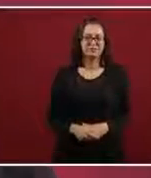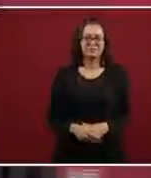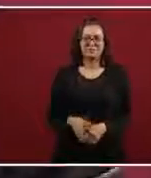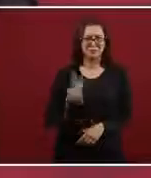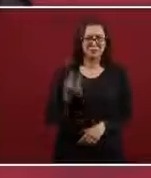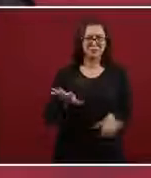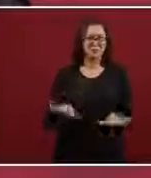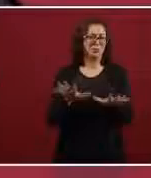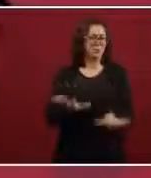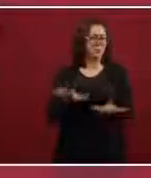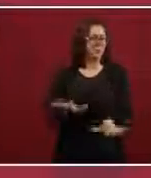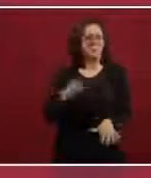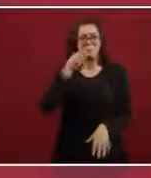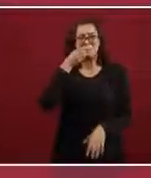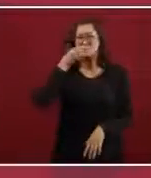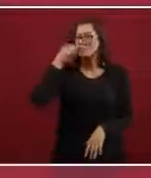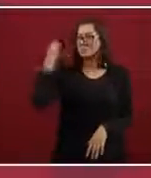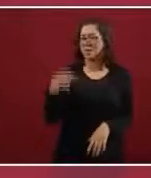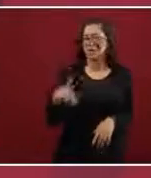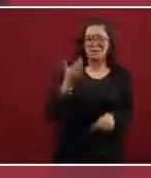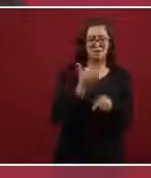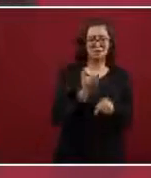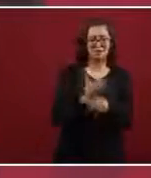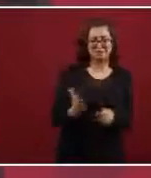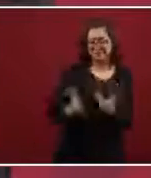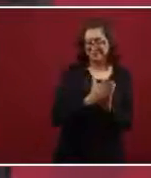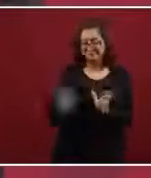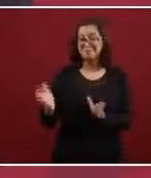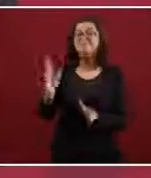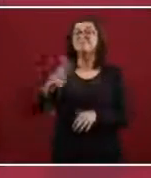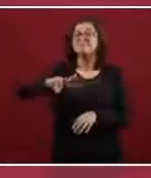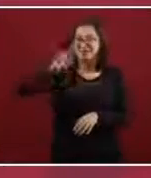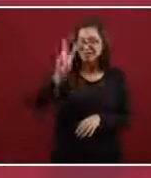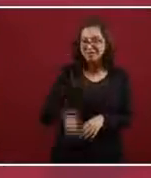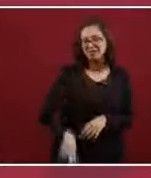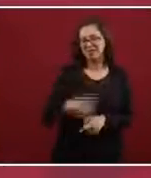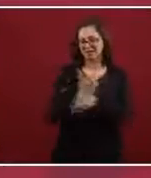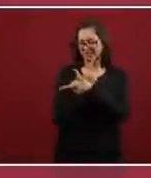Extraordinario. Estamos viviendo una etapa de plena libertad.